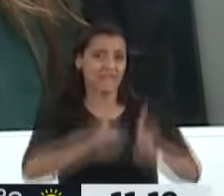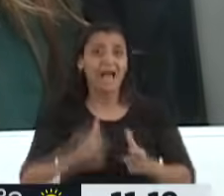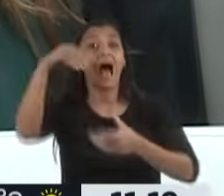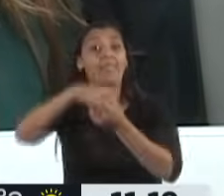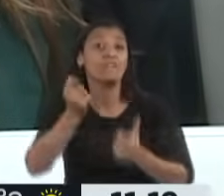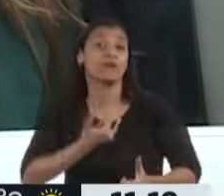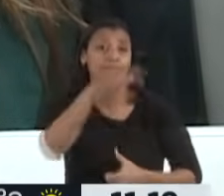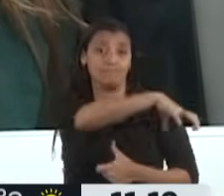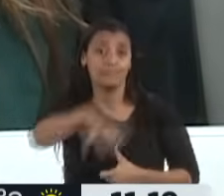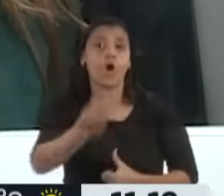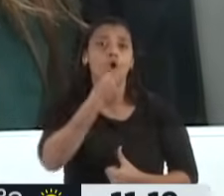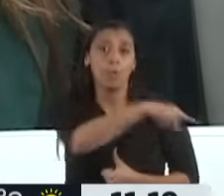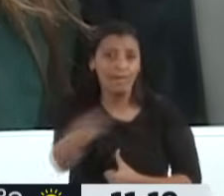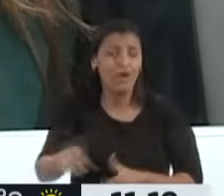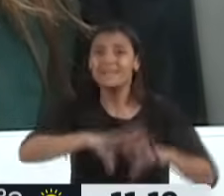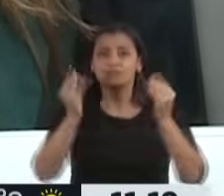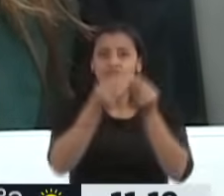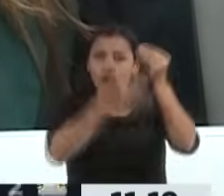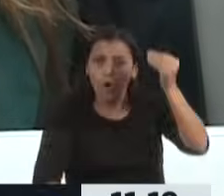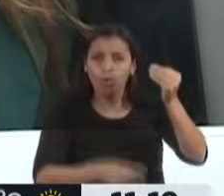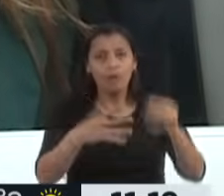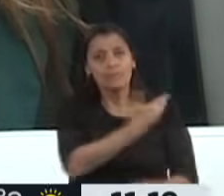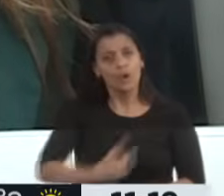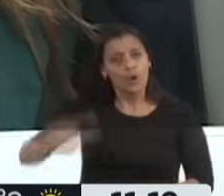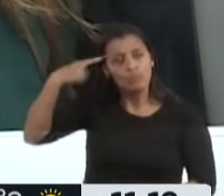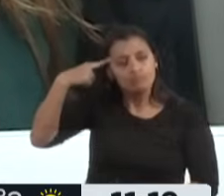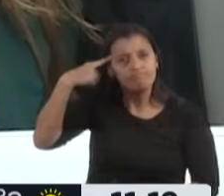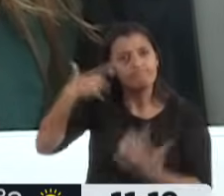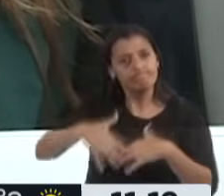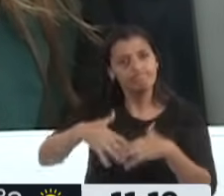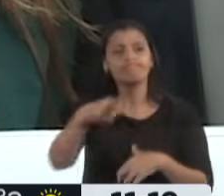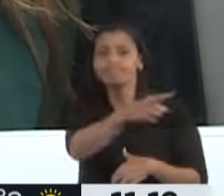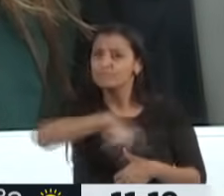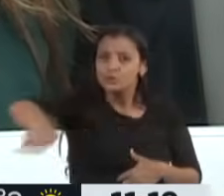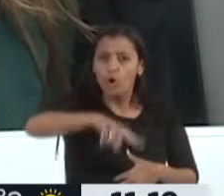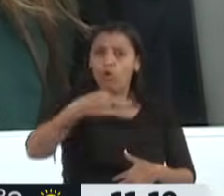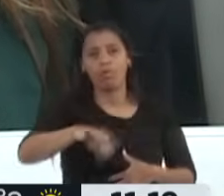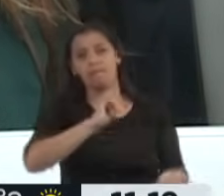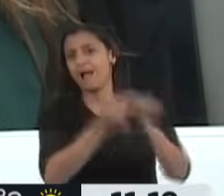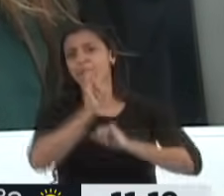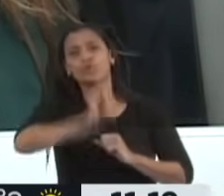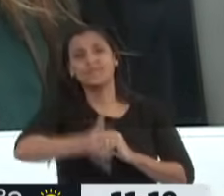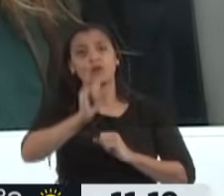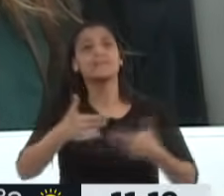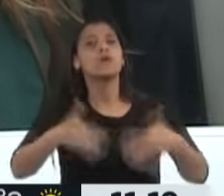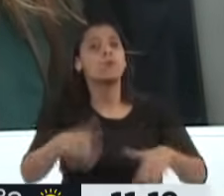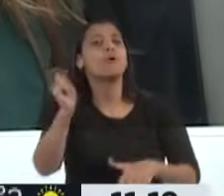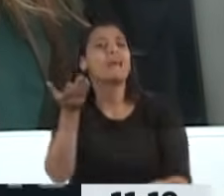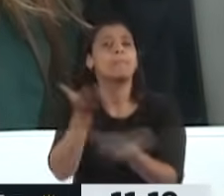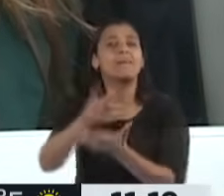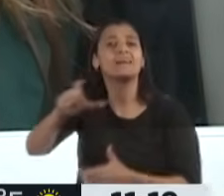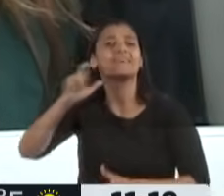merenderos. ¿Hay algo de esto que el gobierno tome y diga, bueno, en esto sí nosotros lo tenemos que revertir de alguna manera, más allá de si el planteo lo hace la CGT con un paro o